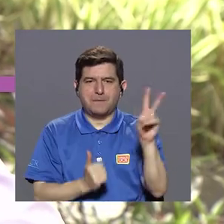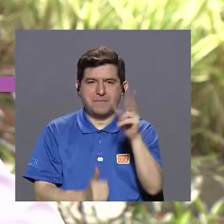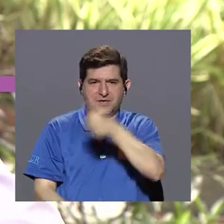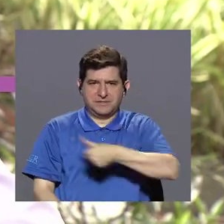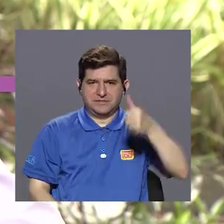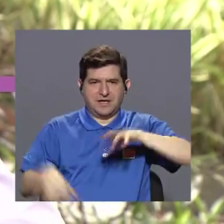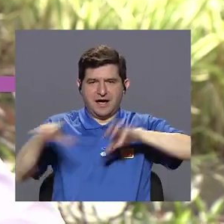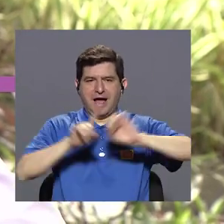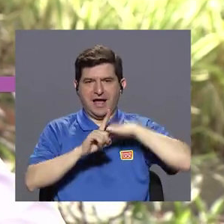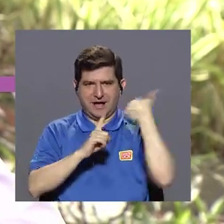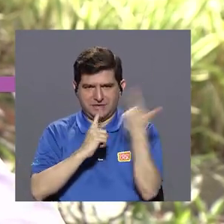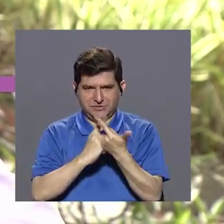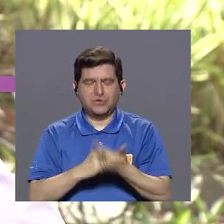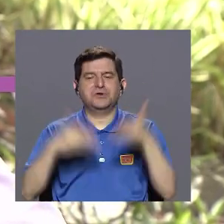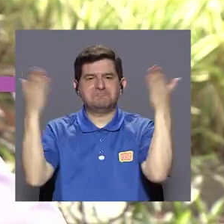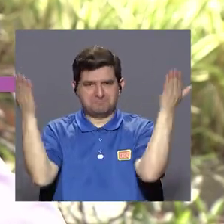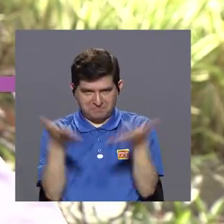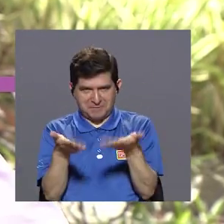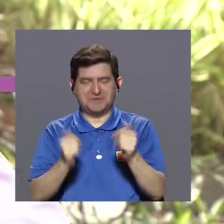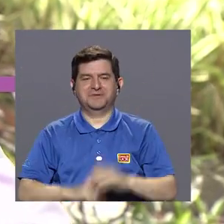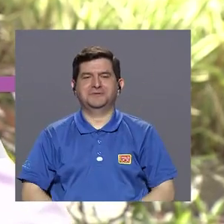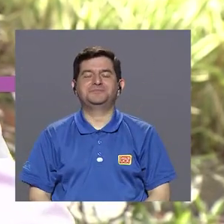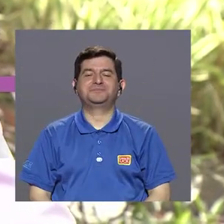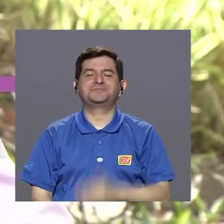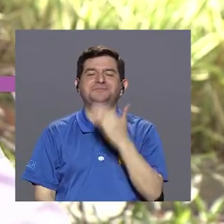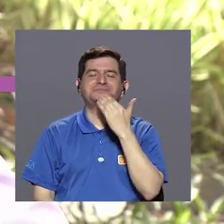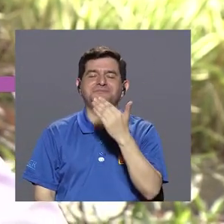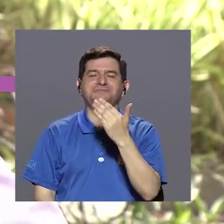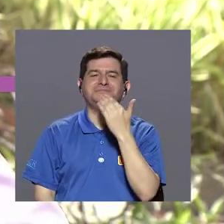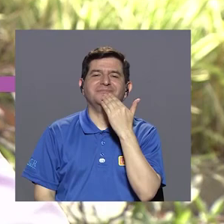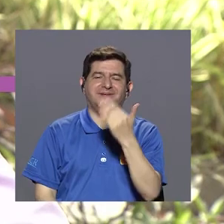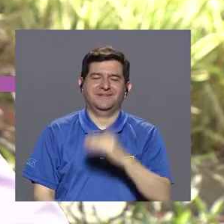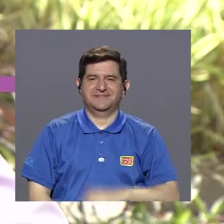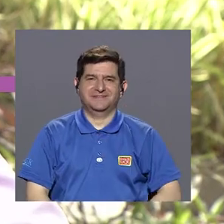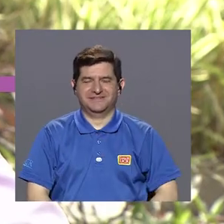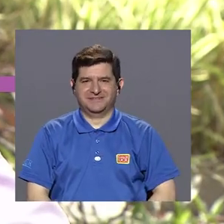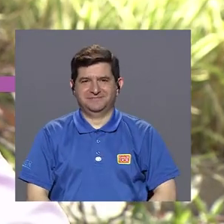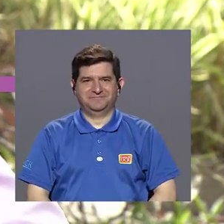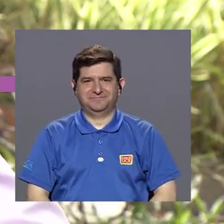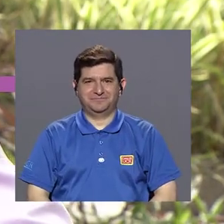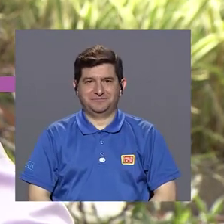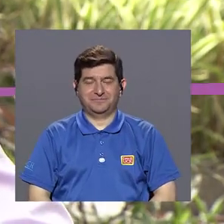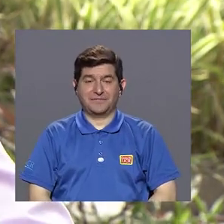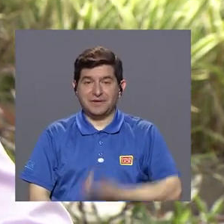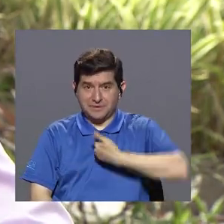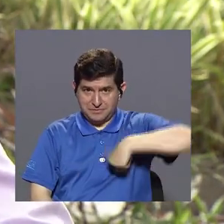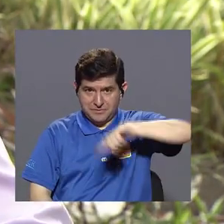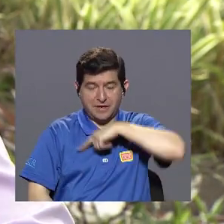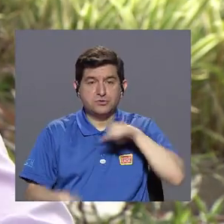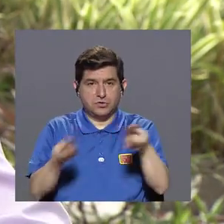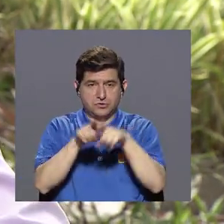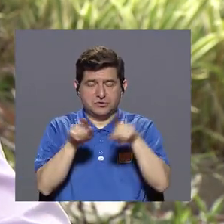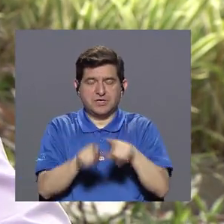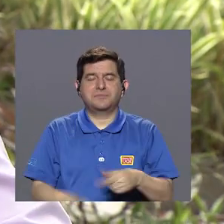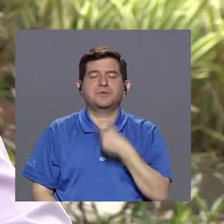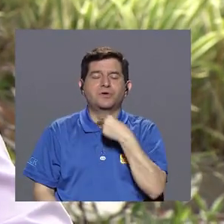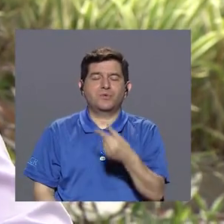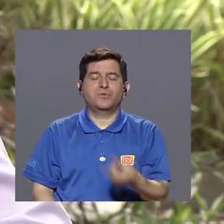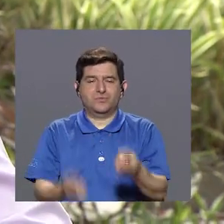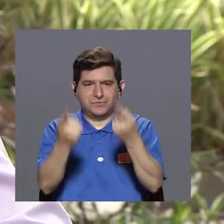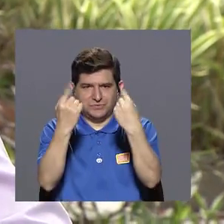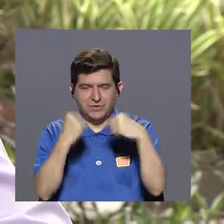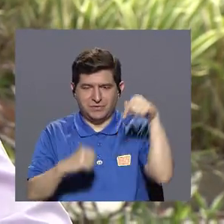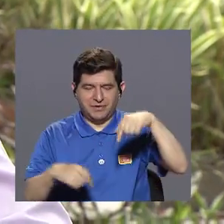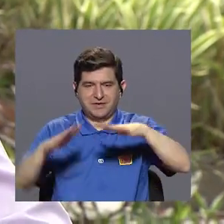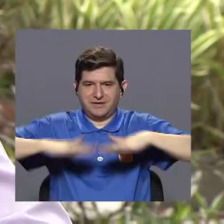la Vicerrectoría de Acción Social. Bienvenido, don Maynor. Muchas gracias. Bueno, para nosotros también es un placer estar por acá, en